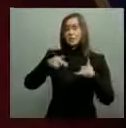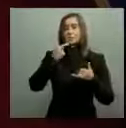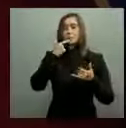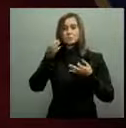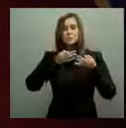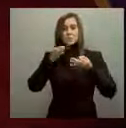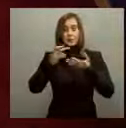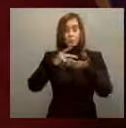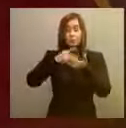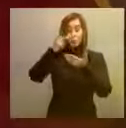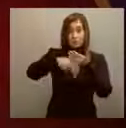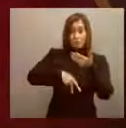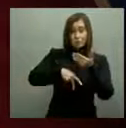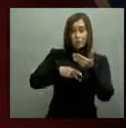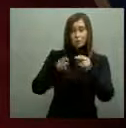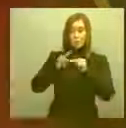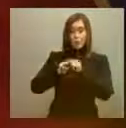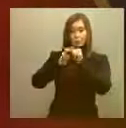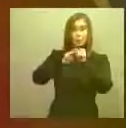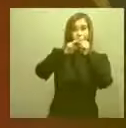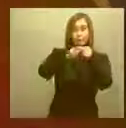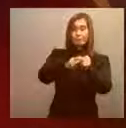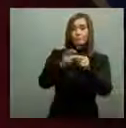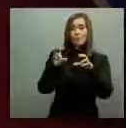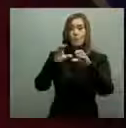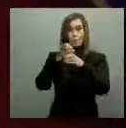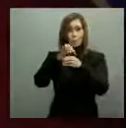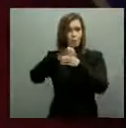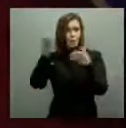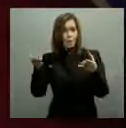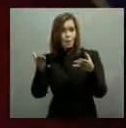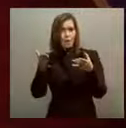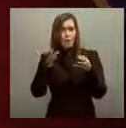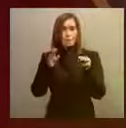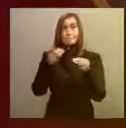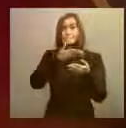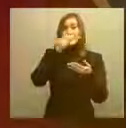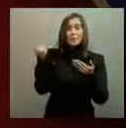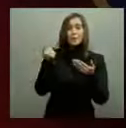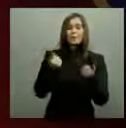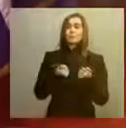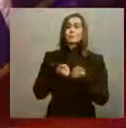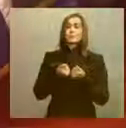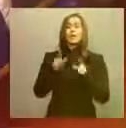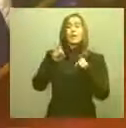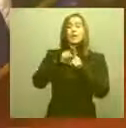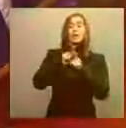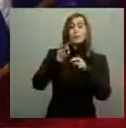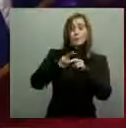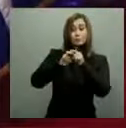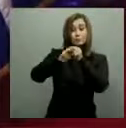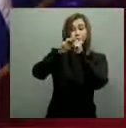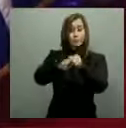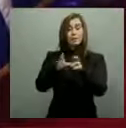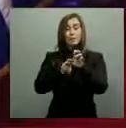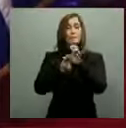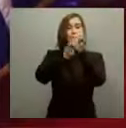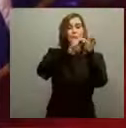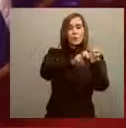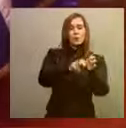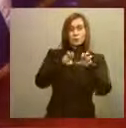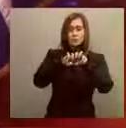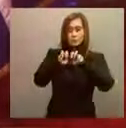para crear un sistema de movilidad urbana e interurbana moderno y conseguir una colectivización del transporte que